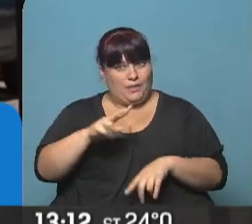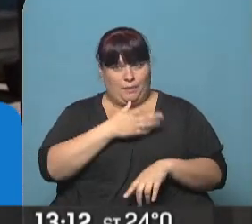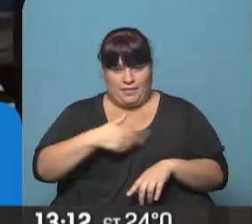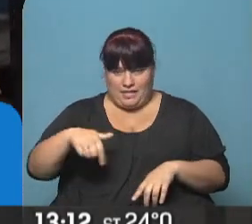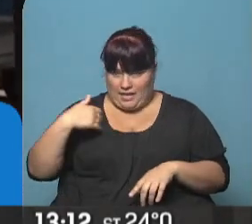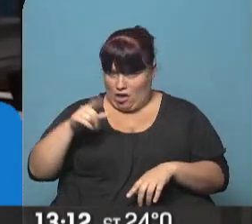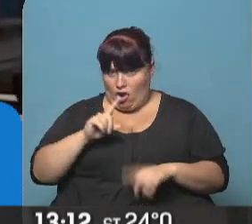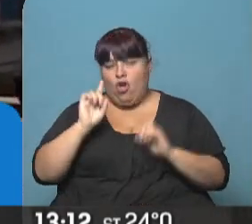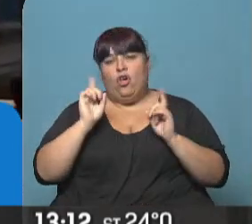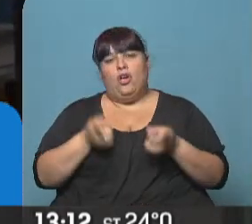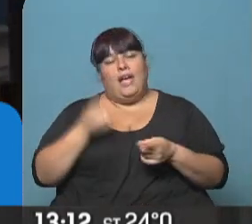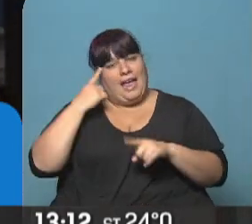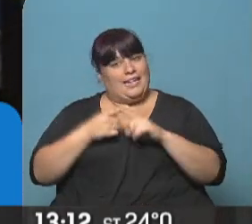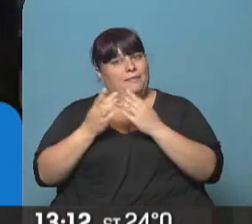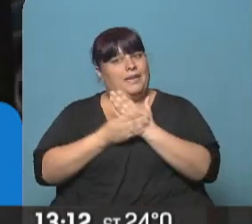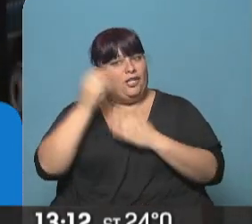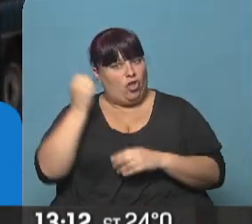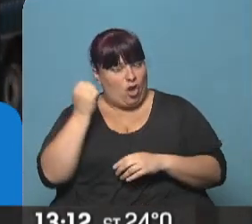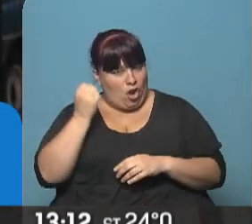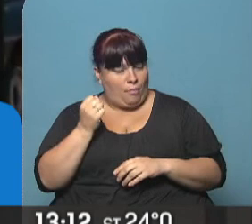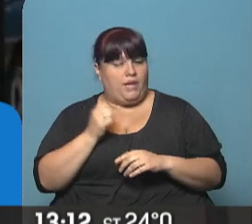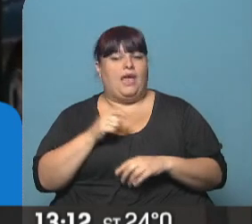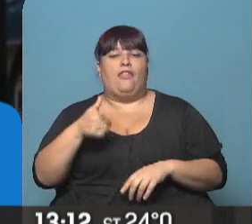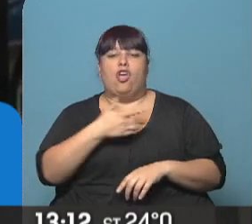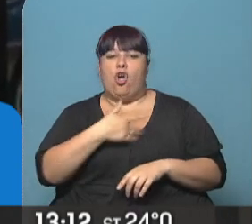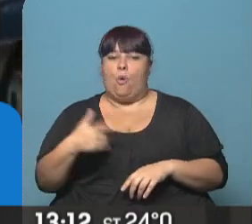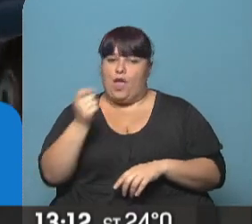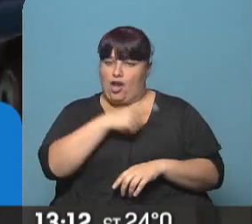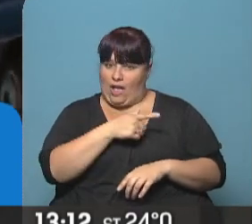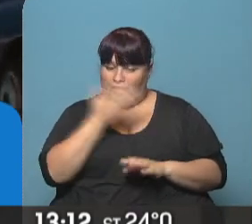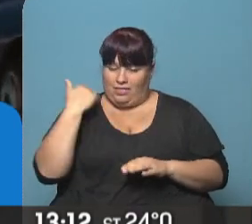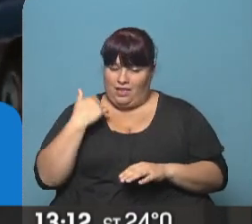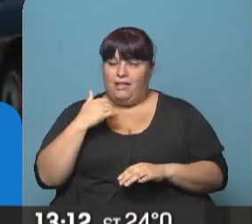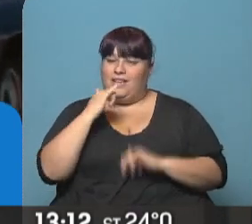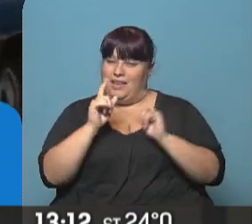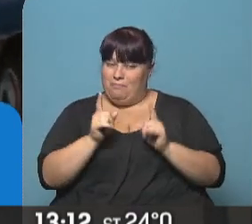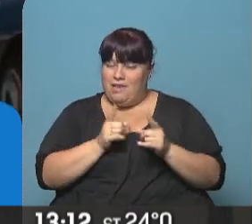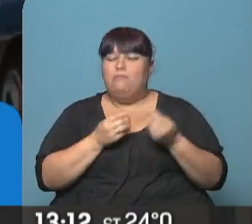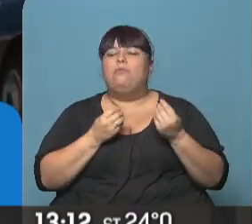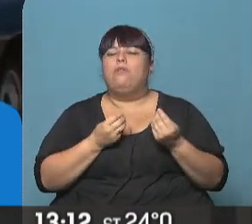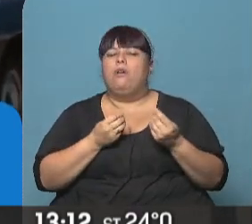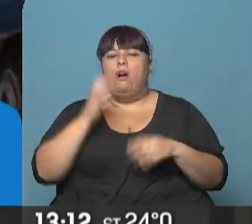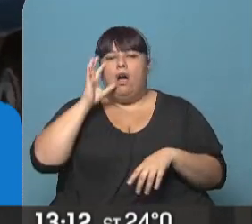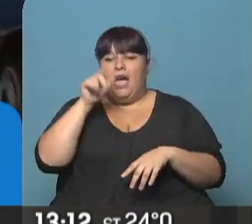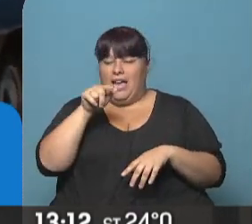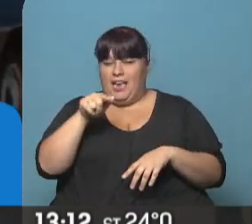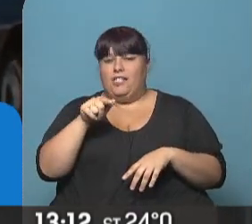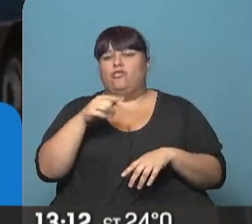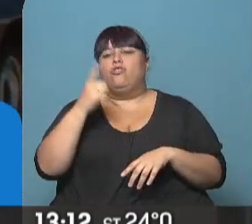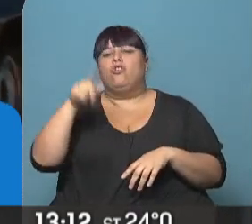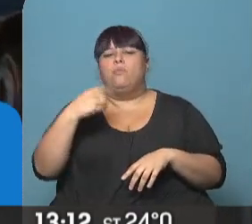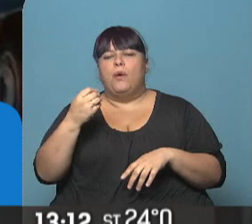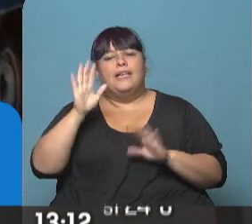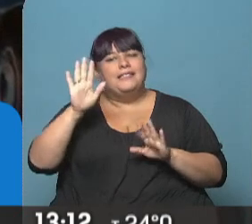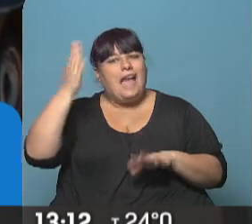República Argentina y ex ministro de Economía del gobierno anterior, como bien adelantabas vos, Alejandro, porque recordemos que está acá causa se sustancia cuando